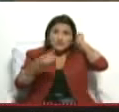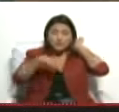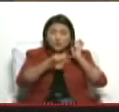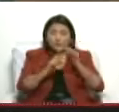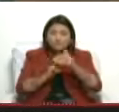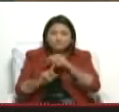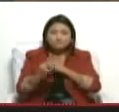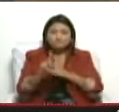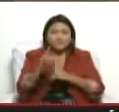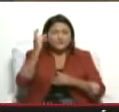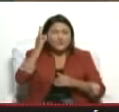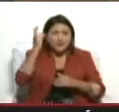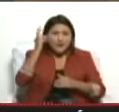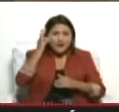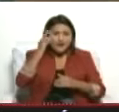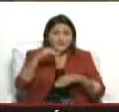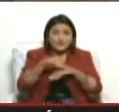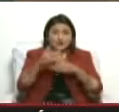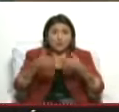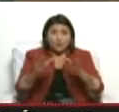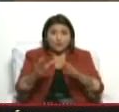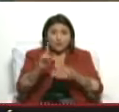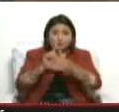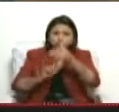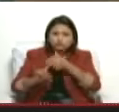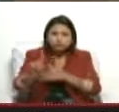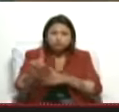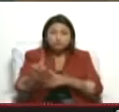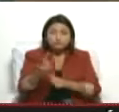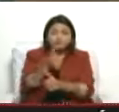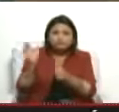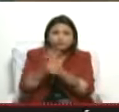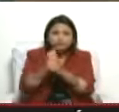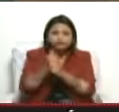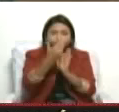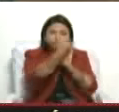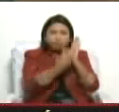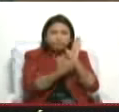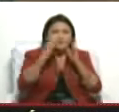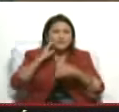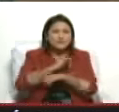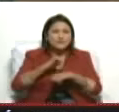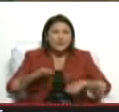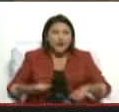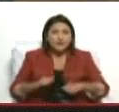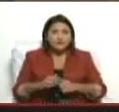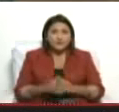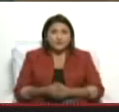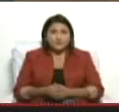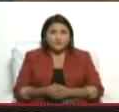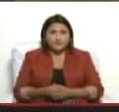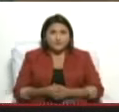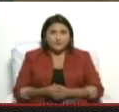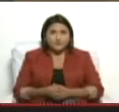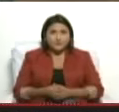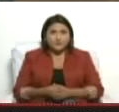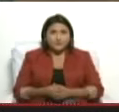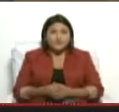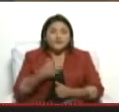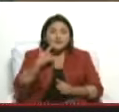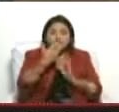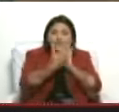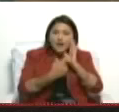en presencia de Fiscales del ministerio público se encontró un documento militar conocido como orden de